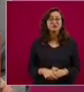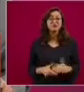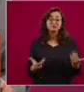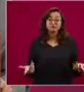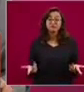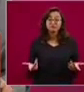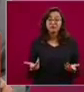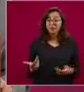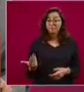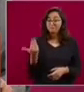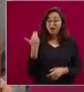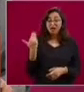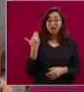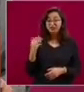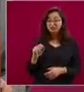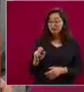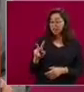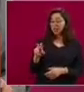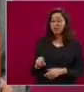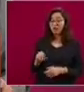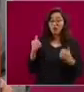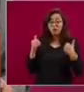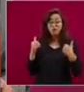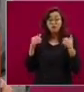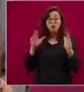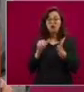destituido y